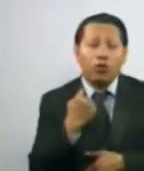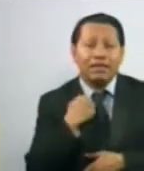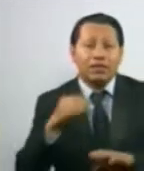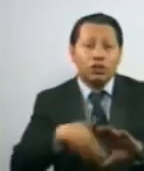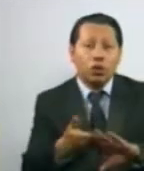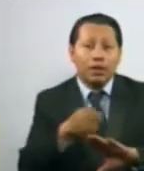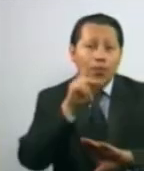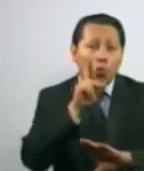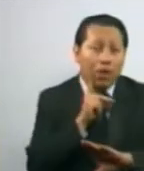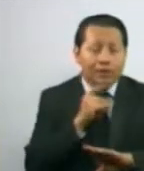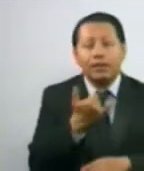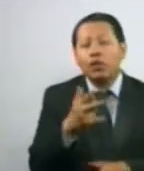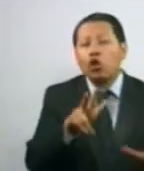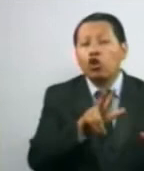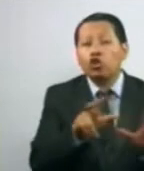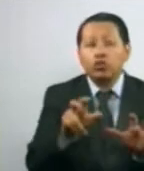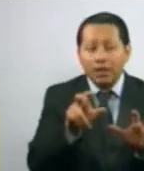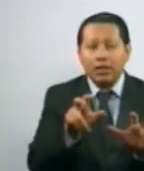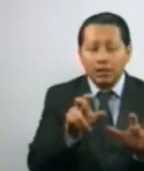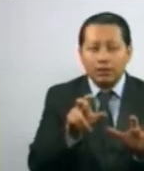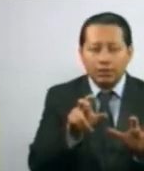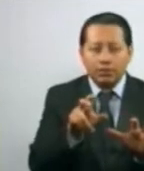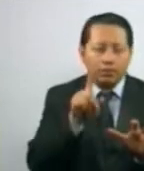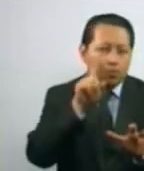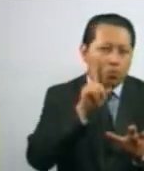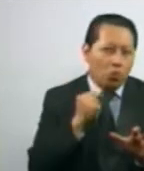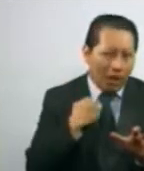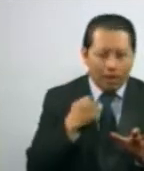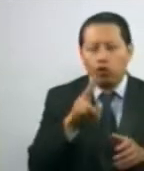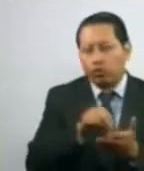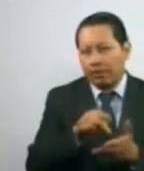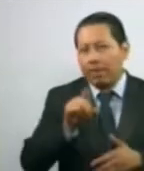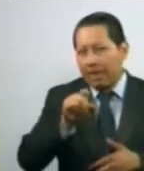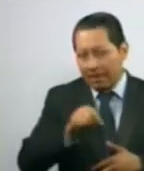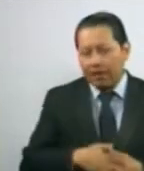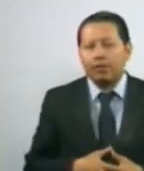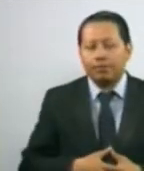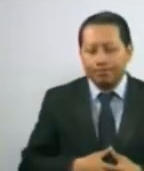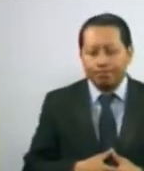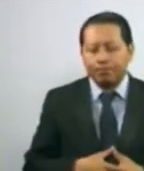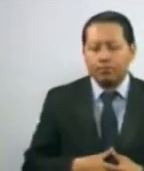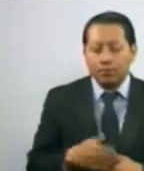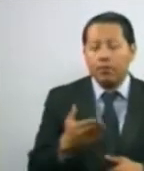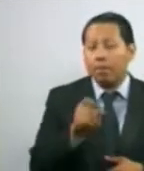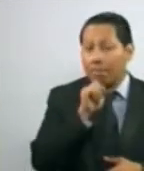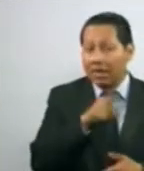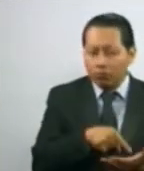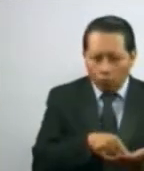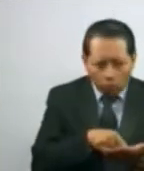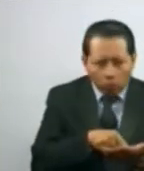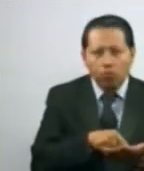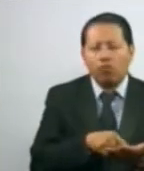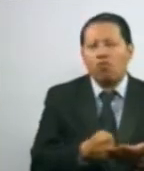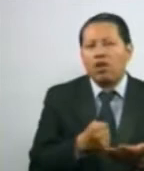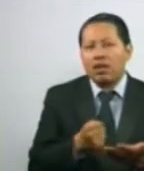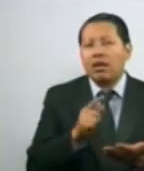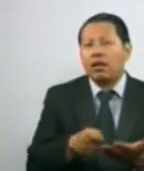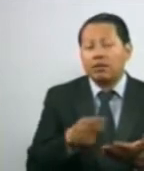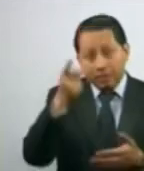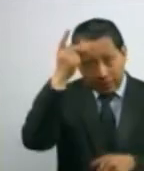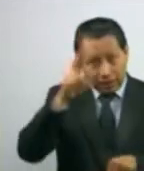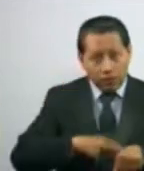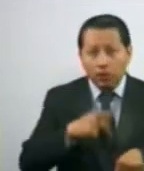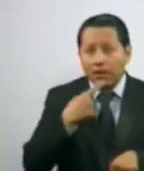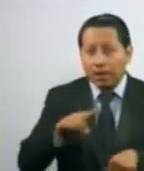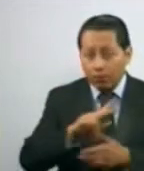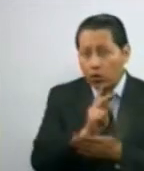contra mujeres y 800 feminicidios en 2020. Ante las atemorizantes cifras, la Dirección de Quejas del